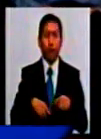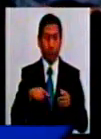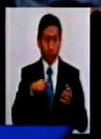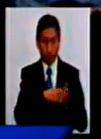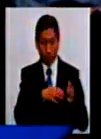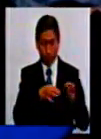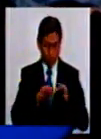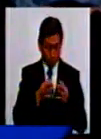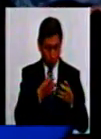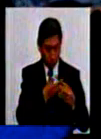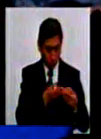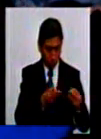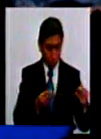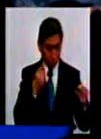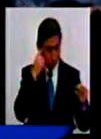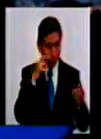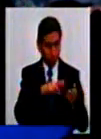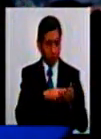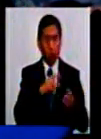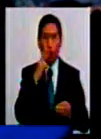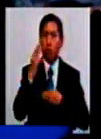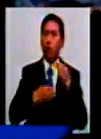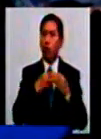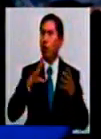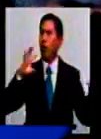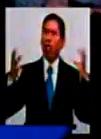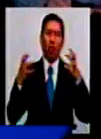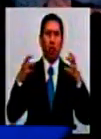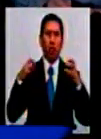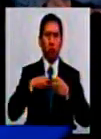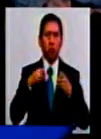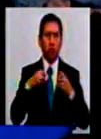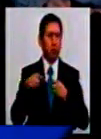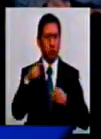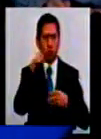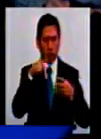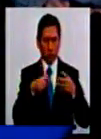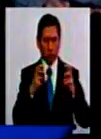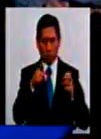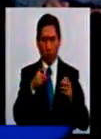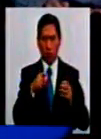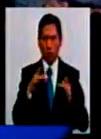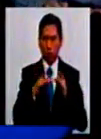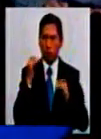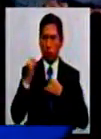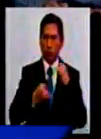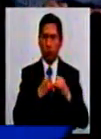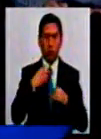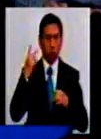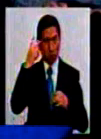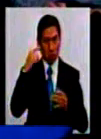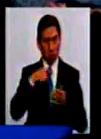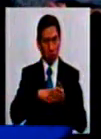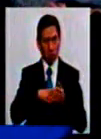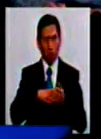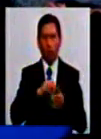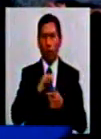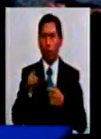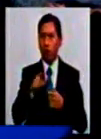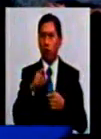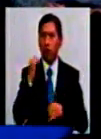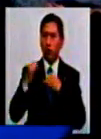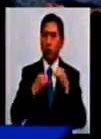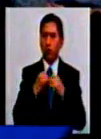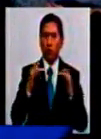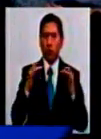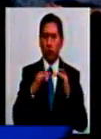no va a modificar el orden mundial ni modificar los aspectos fundamentales de la diplomacia, de la política o de la política de